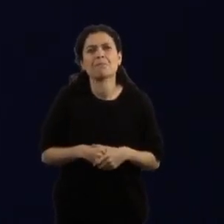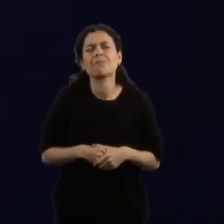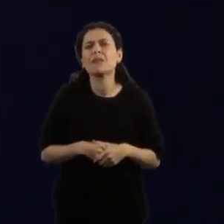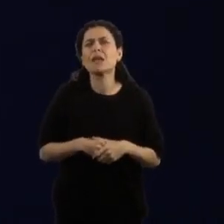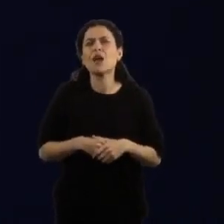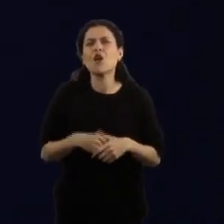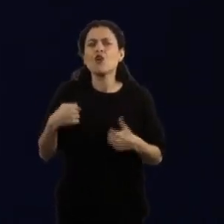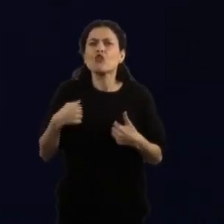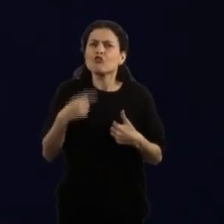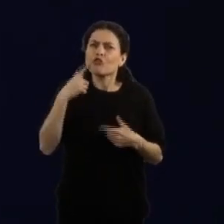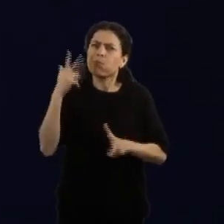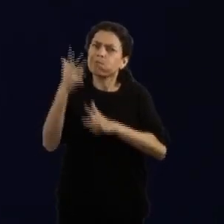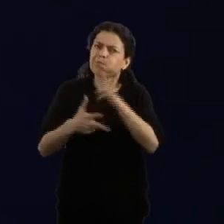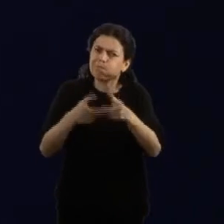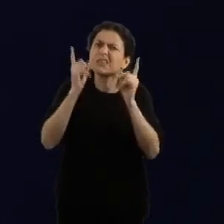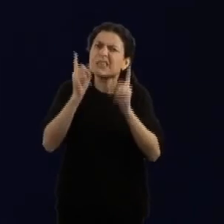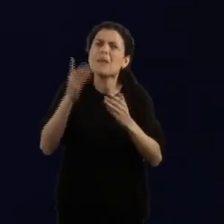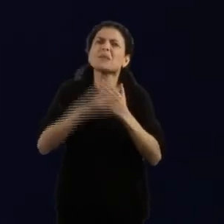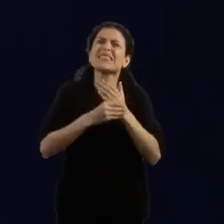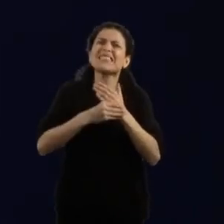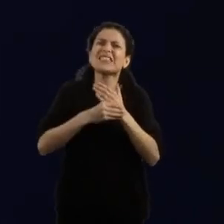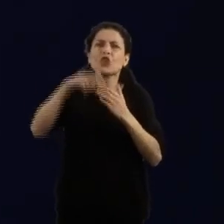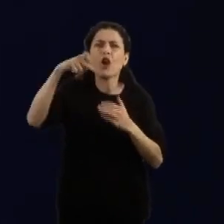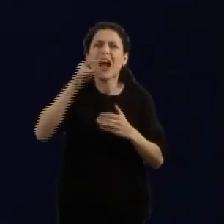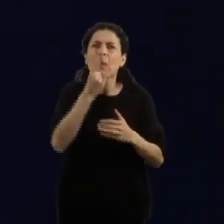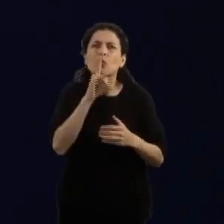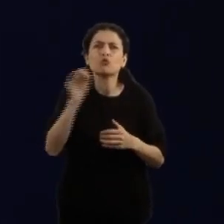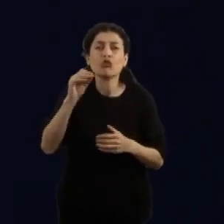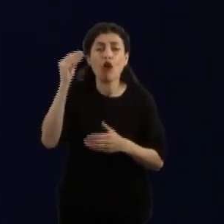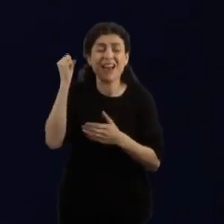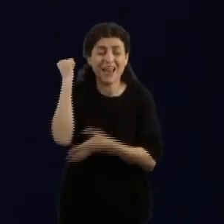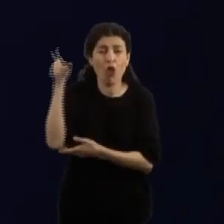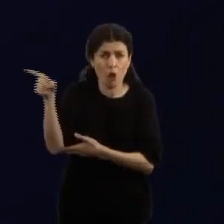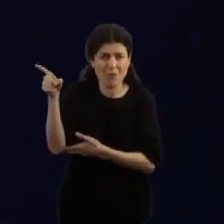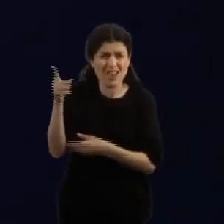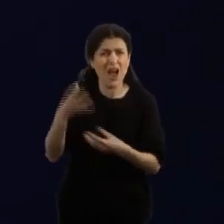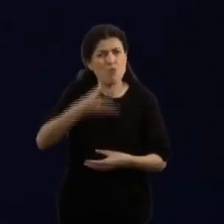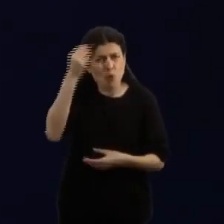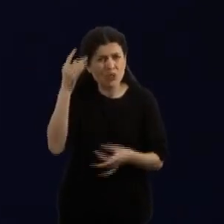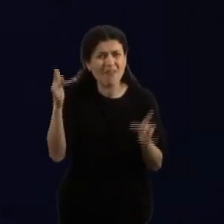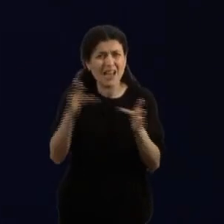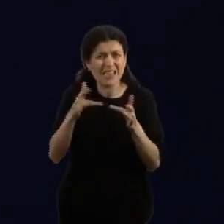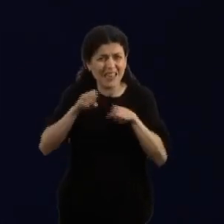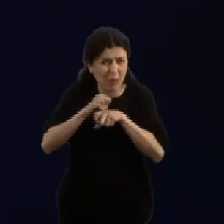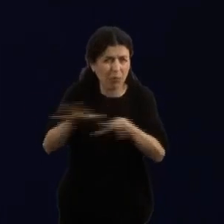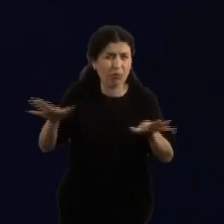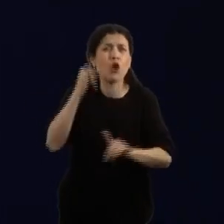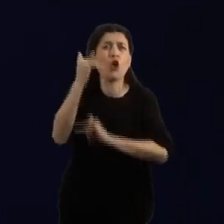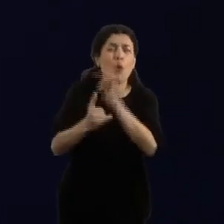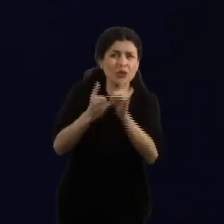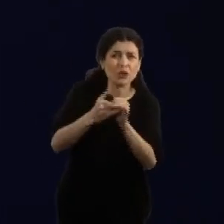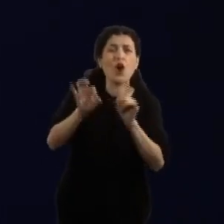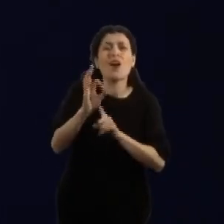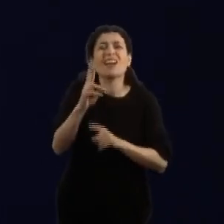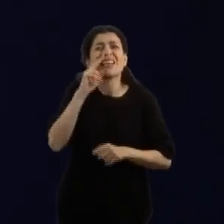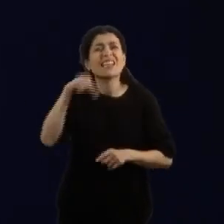explicado incluso el ministro Caputo en sus redes, lo ha explicado Pablo